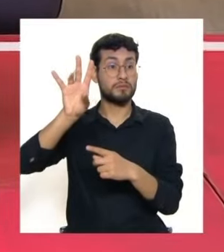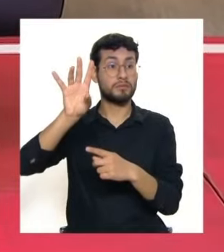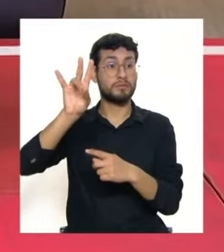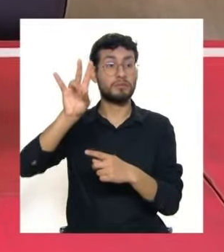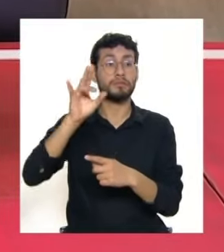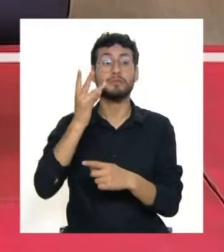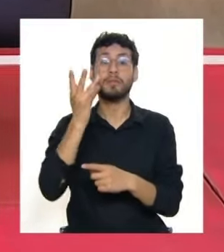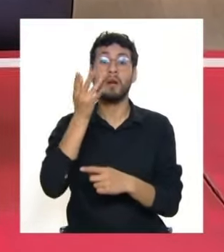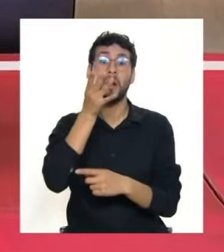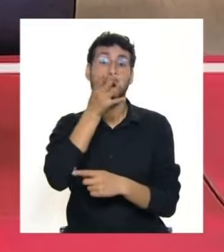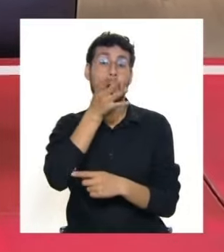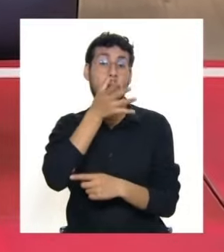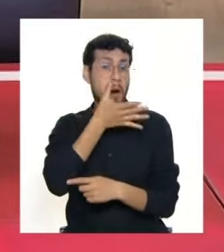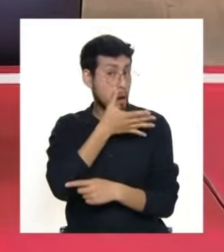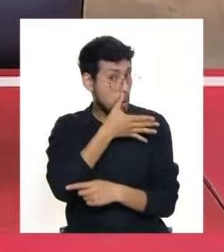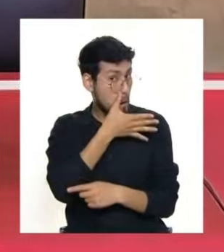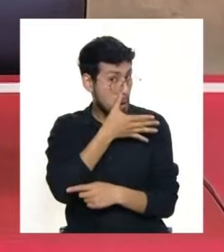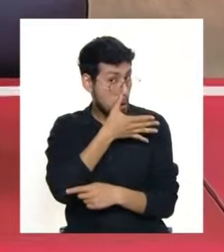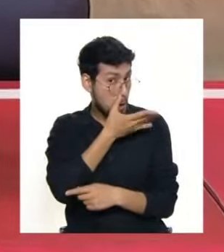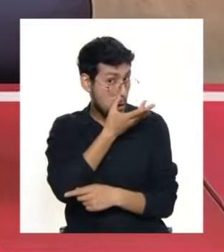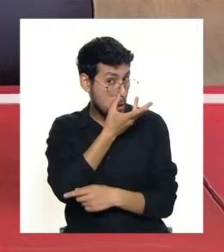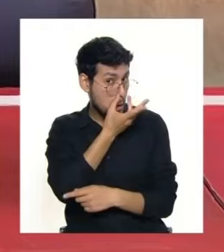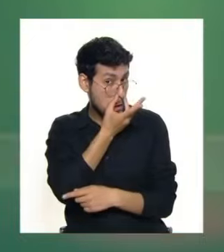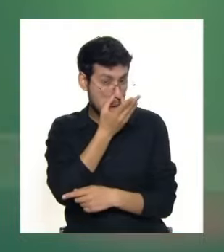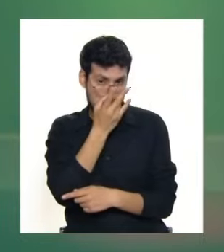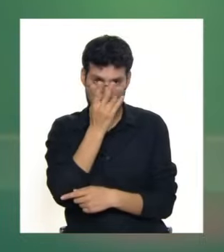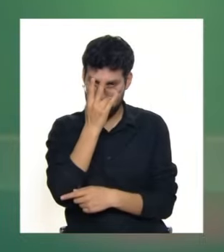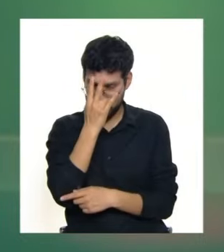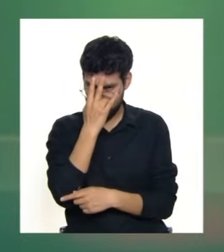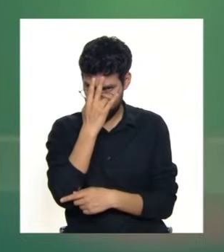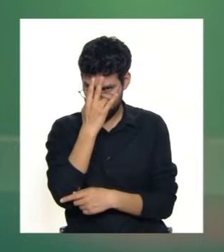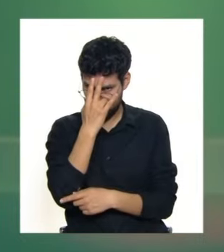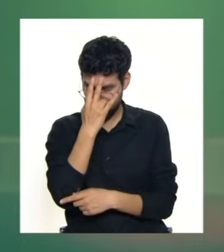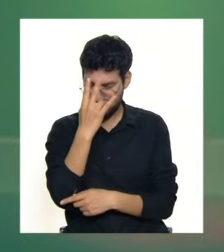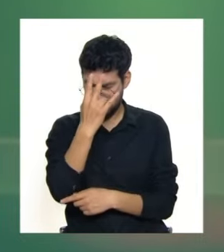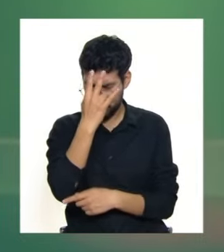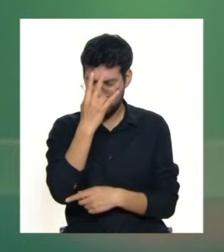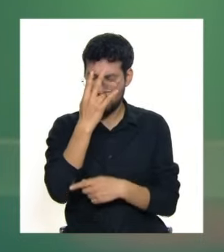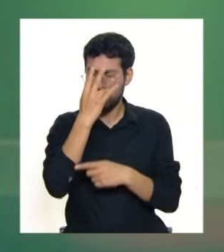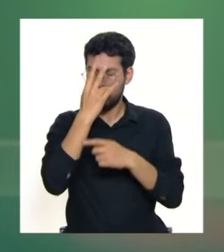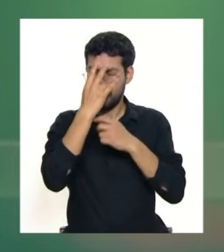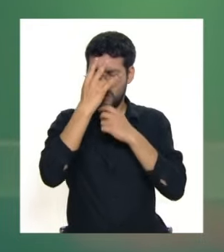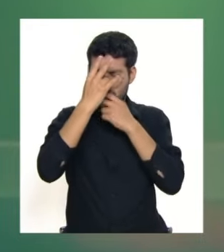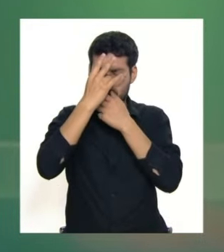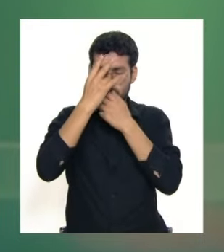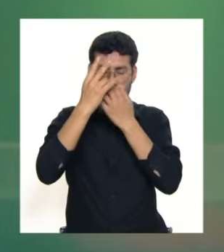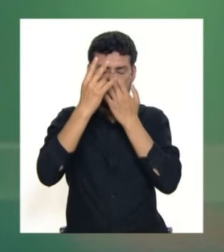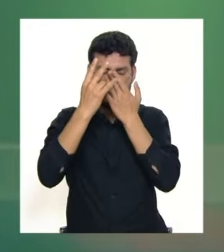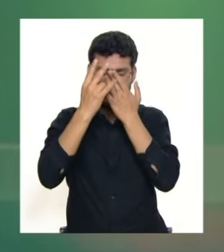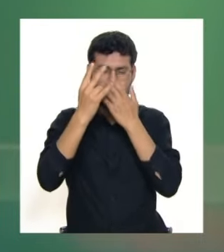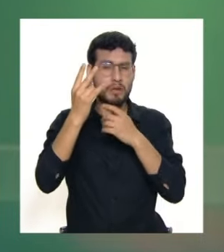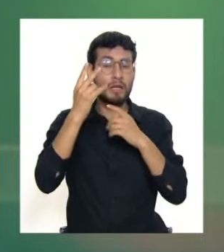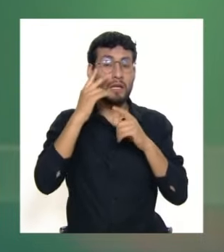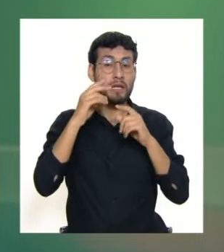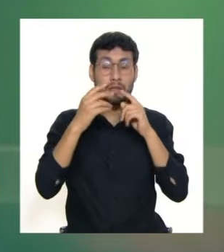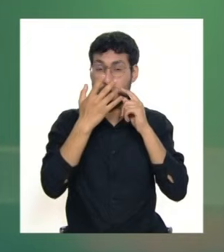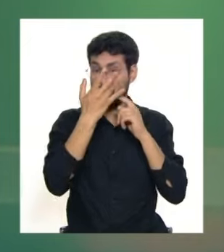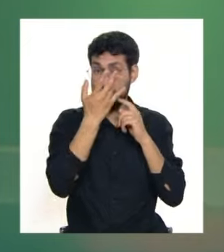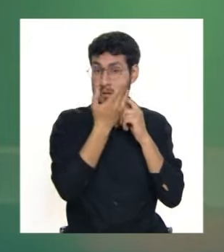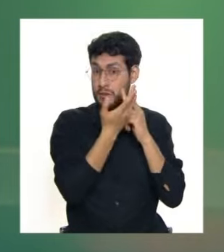fosa izquierda manteniendo los deditos en la frente. Boto el aire, expulso el aire por la fosa derecha